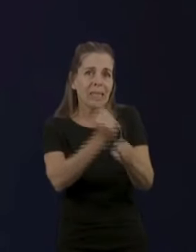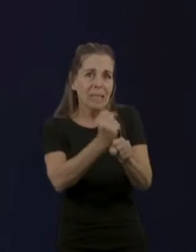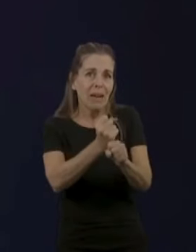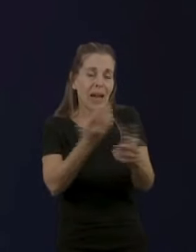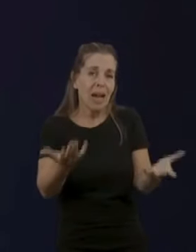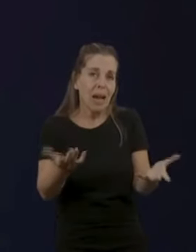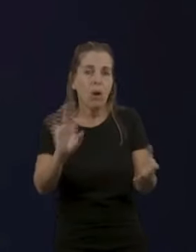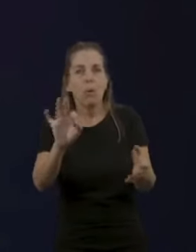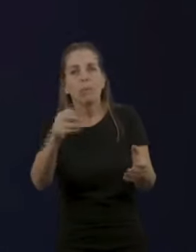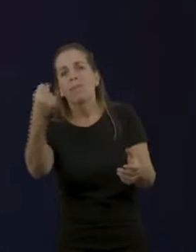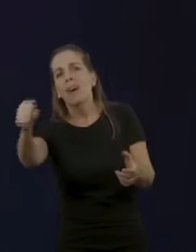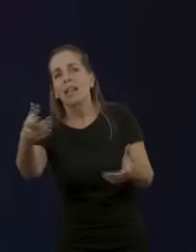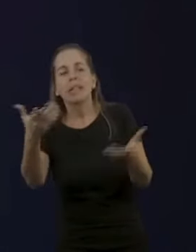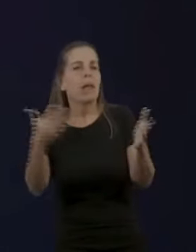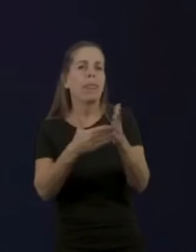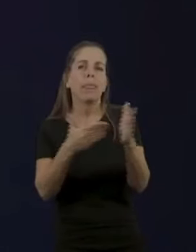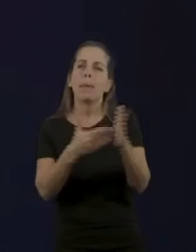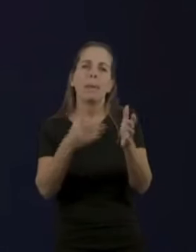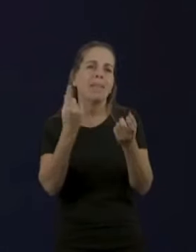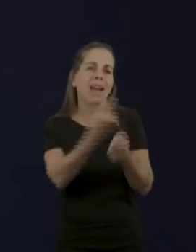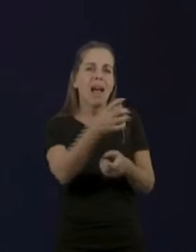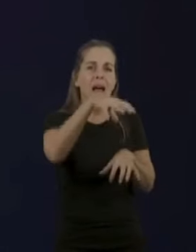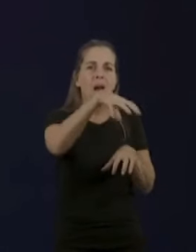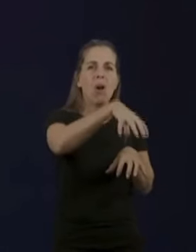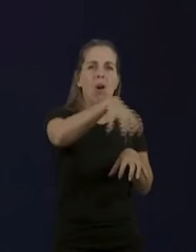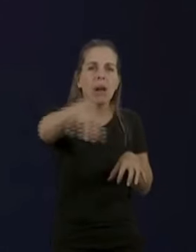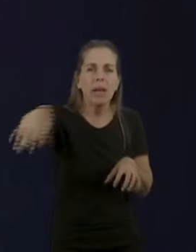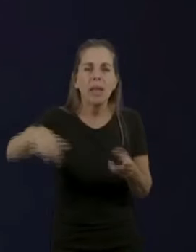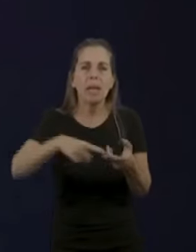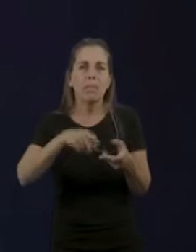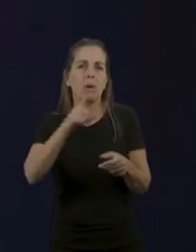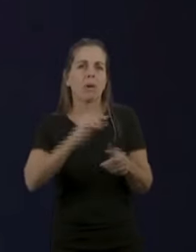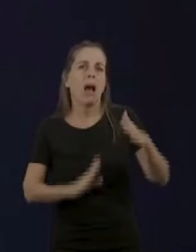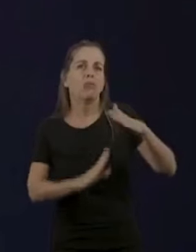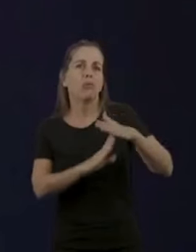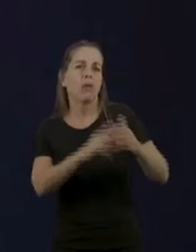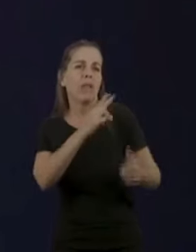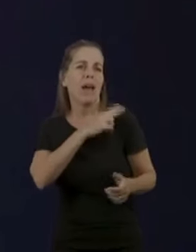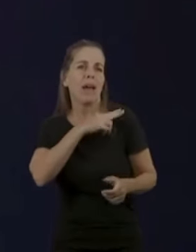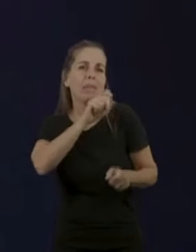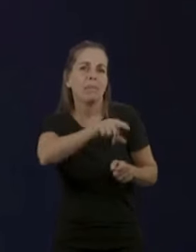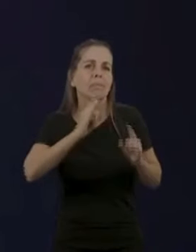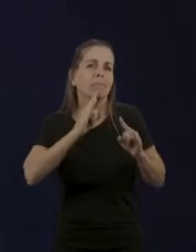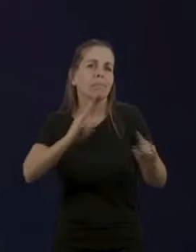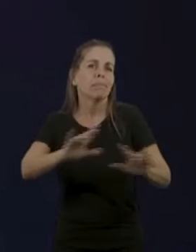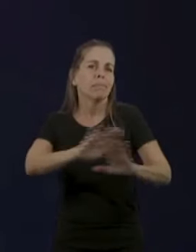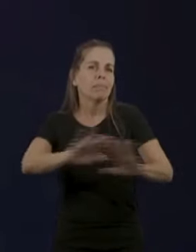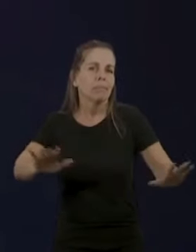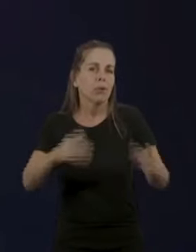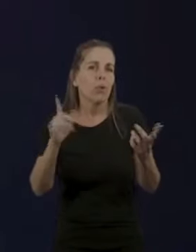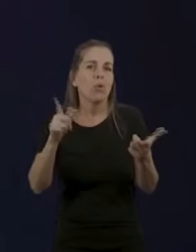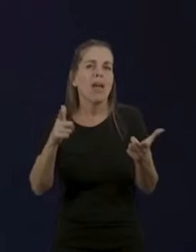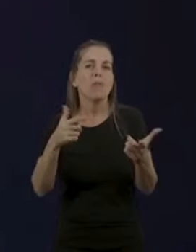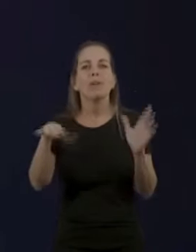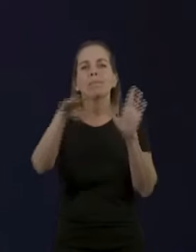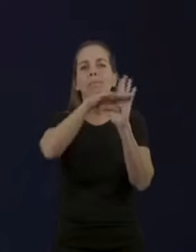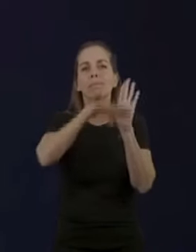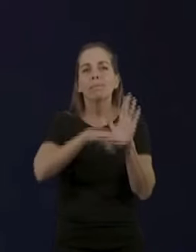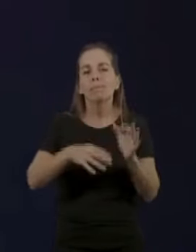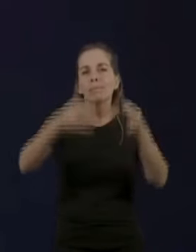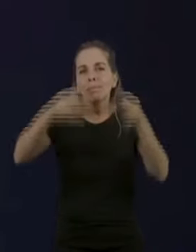eso no depende ya te digo de cada dependencia y de cada de cada autoridad no hay una no hay una regla general porque por